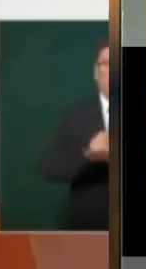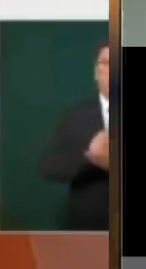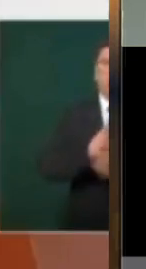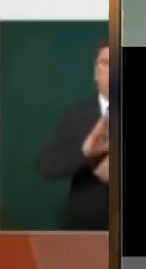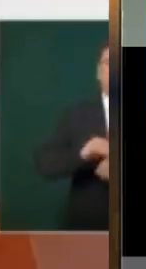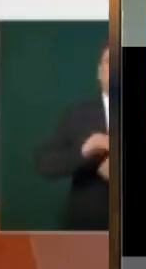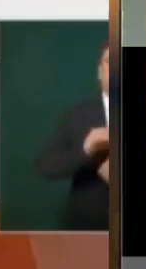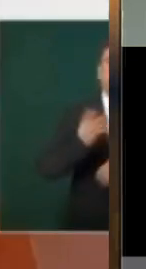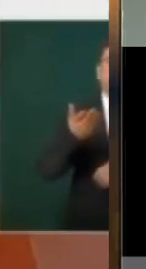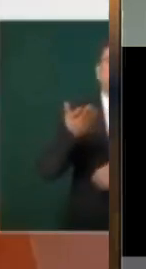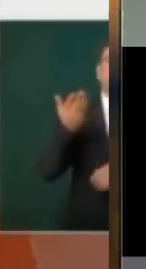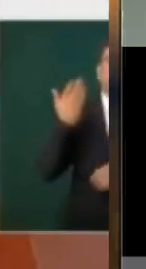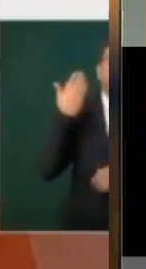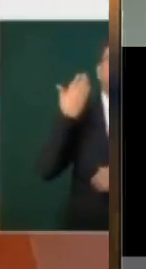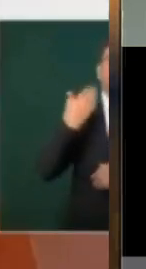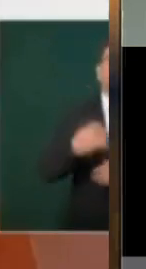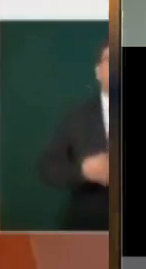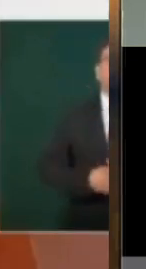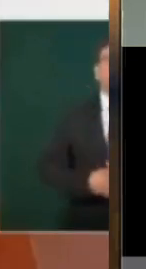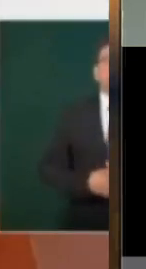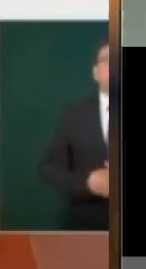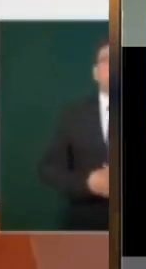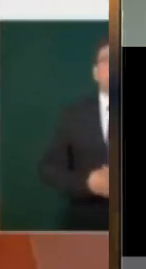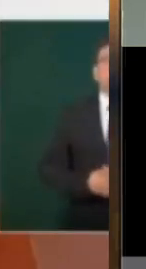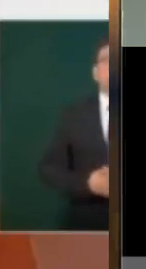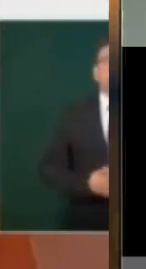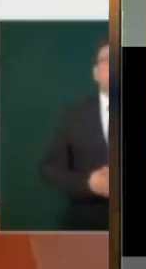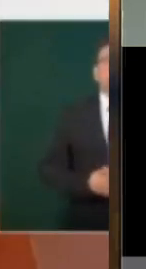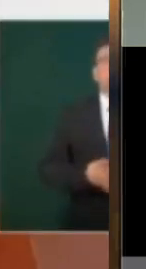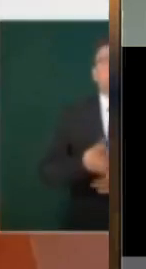hace ya